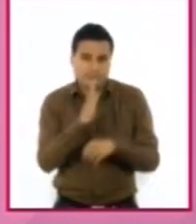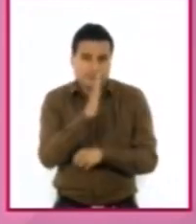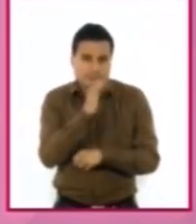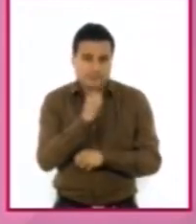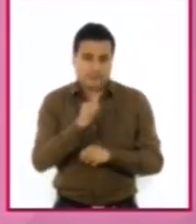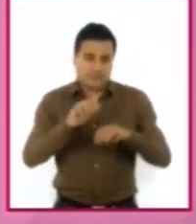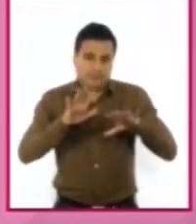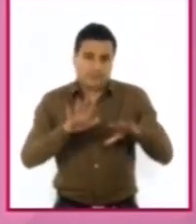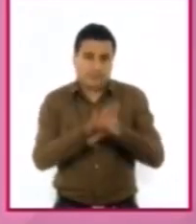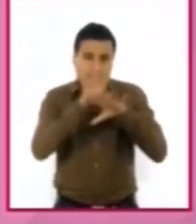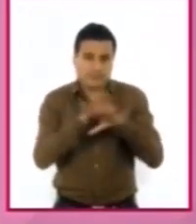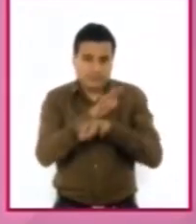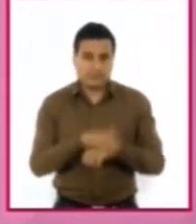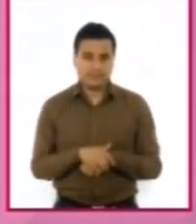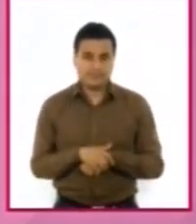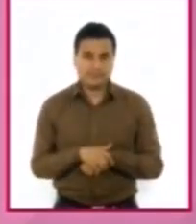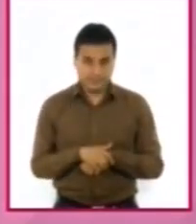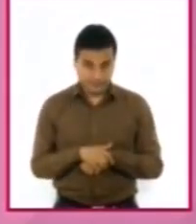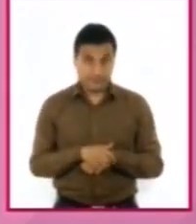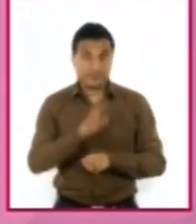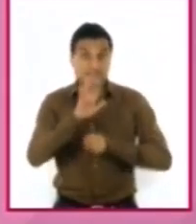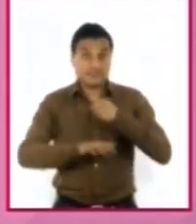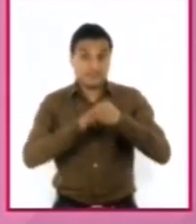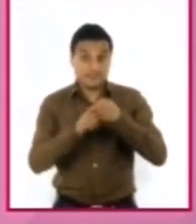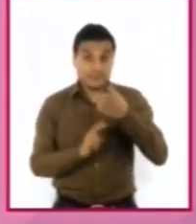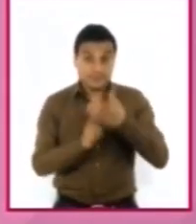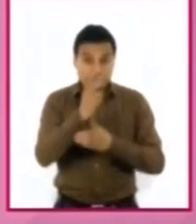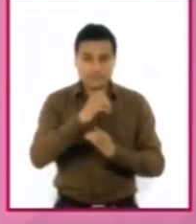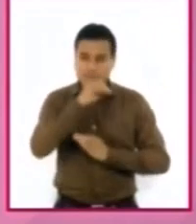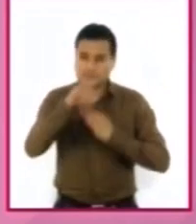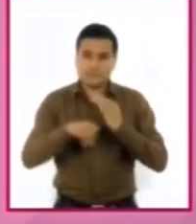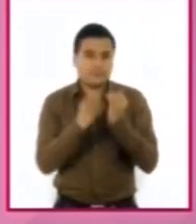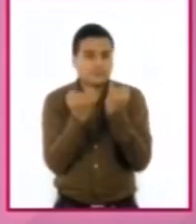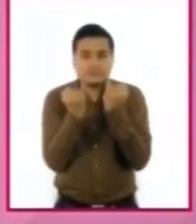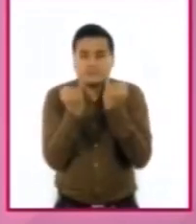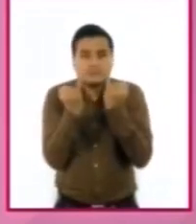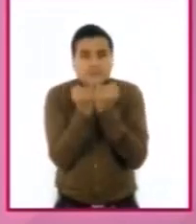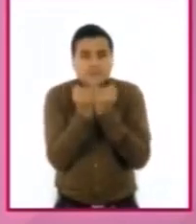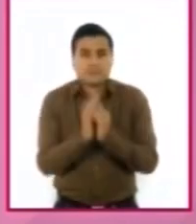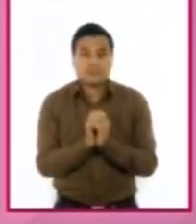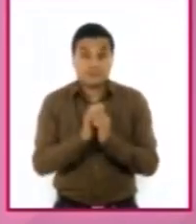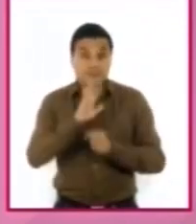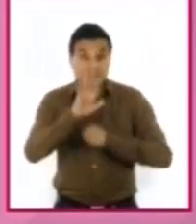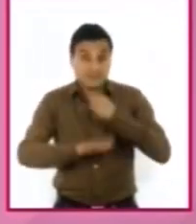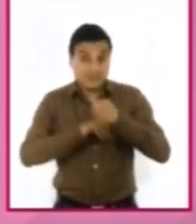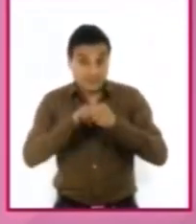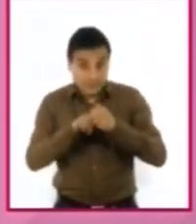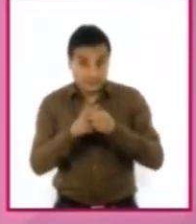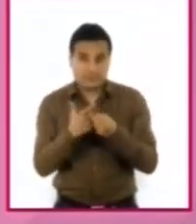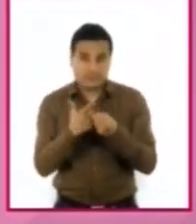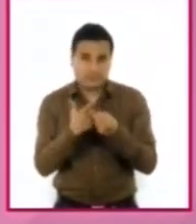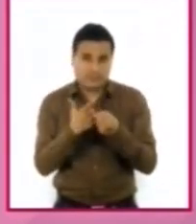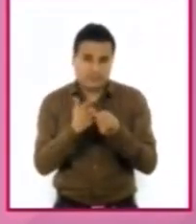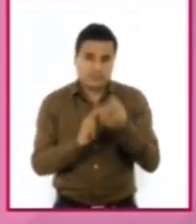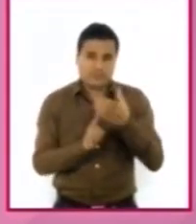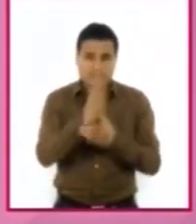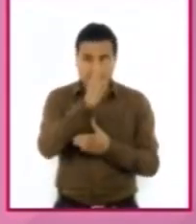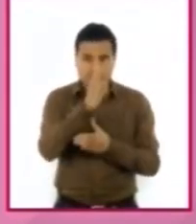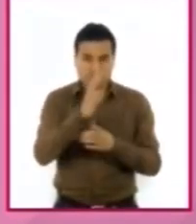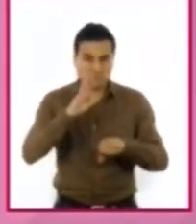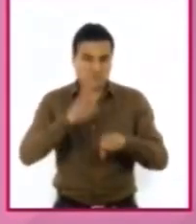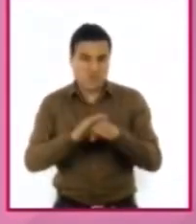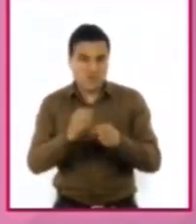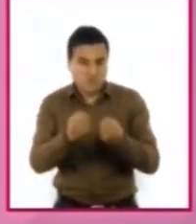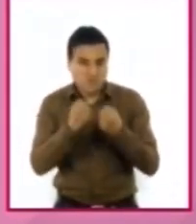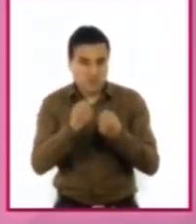los organismos de una especie son iguales. Solo las criaturas más avanzadas tenían sensibilidad para satisfacer sus necesidades y